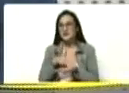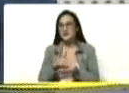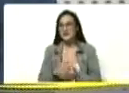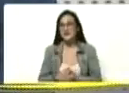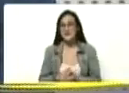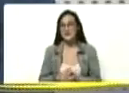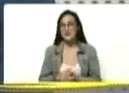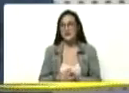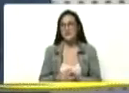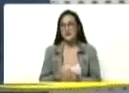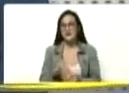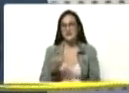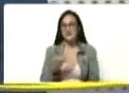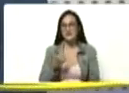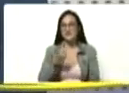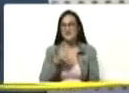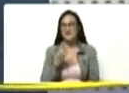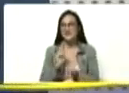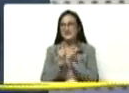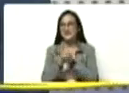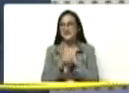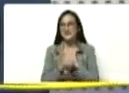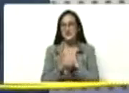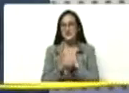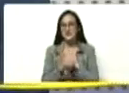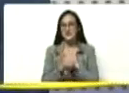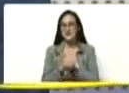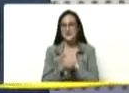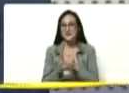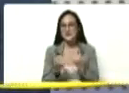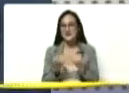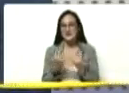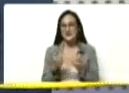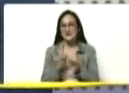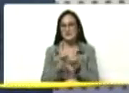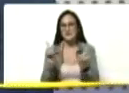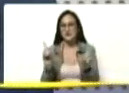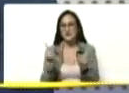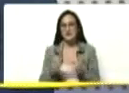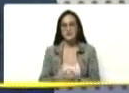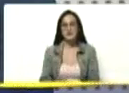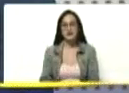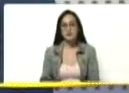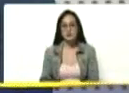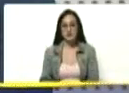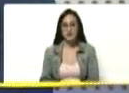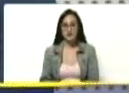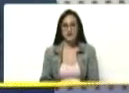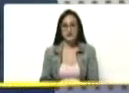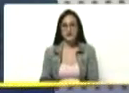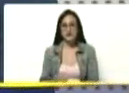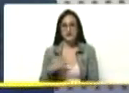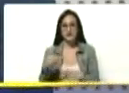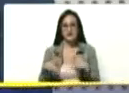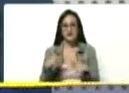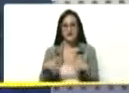de la política y transforman con su protagonismo la democracia, como mero